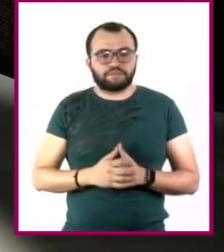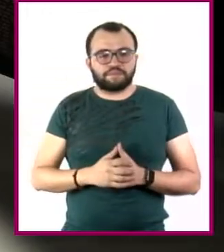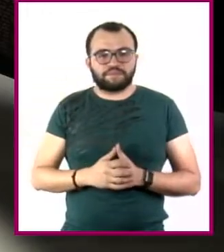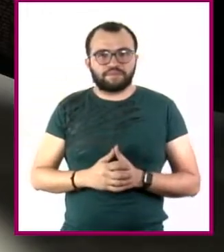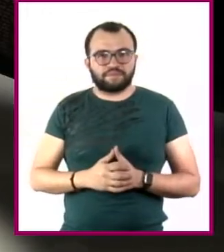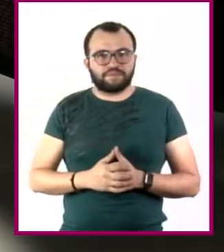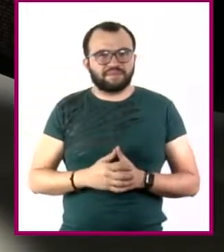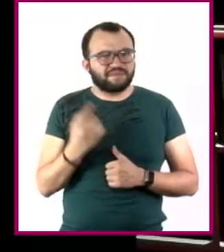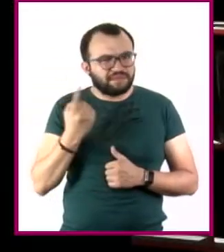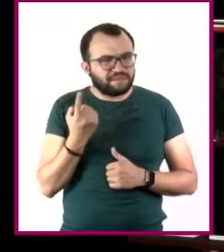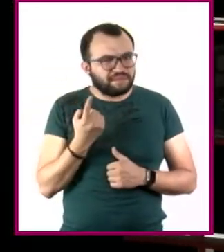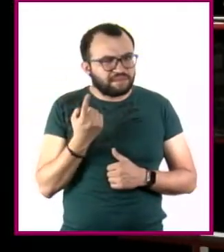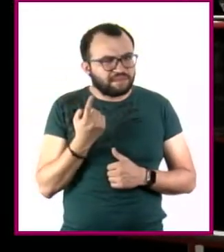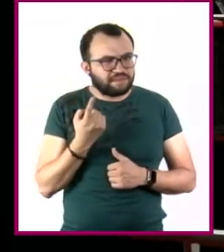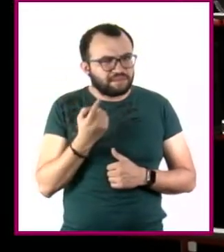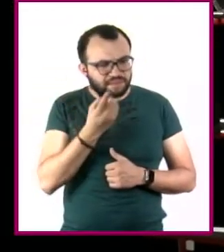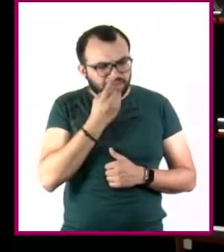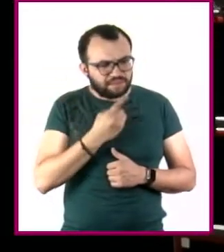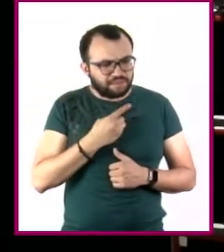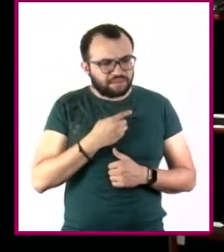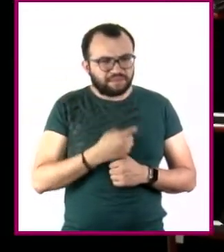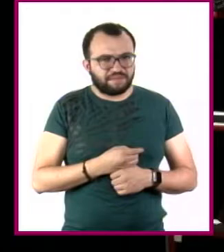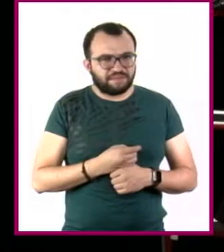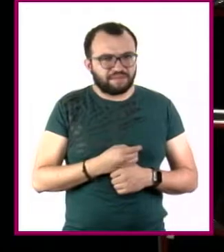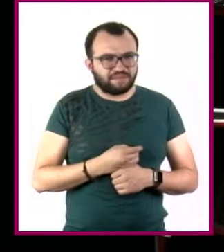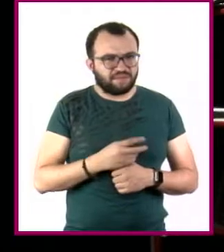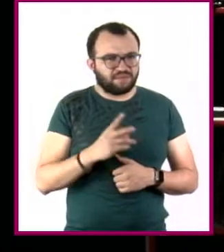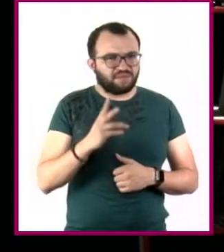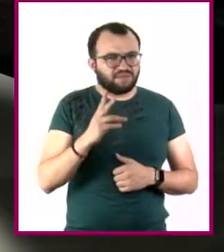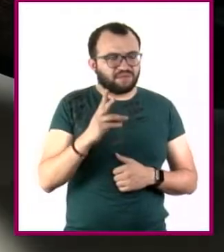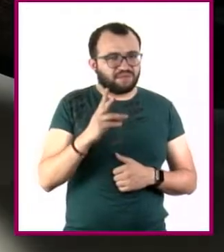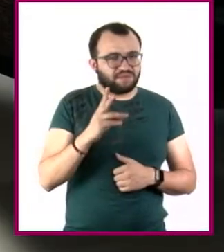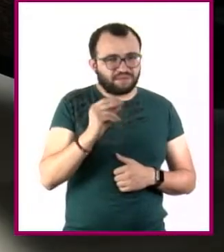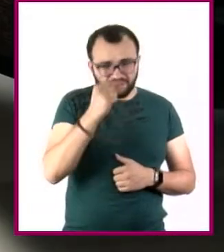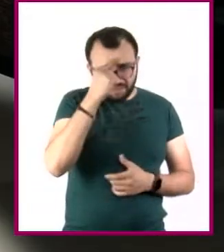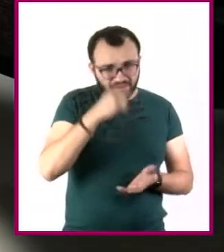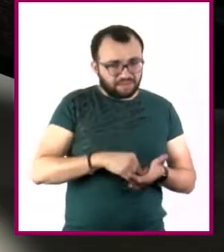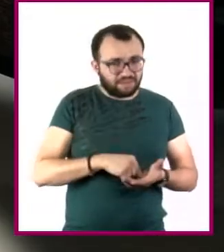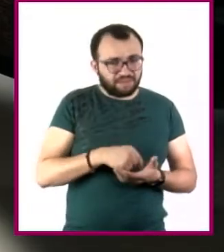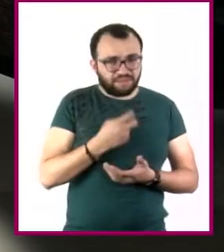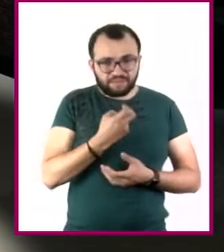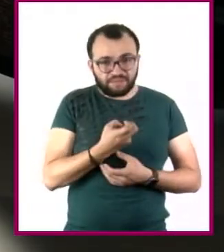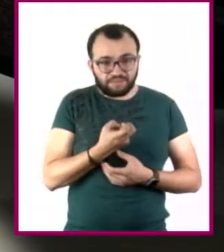¿Qué dices? ¿No te convence?